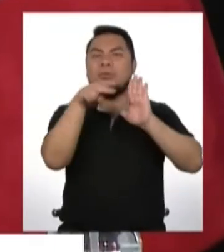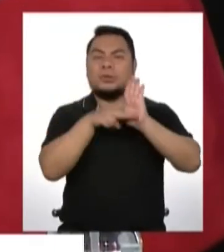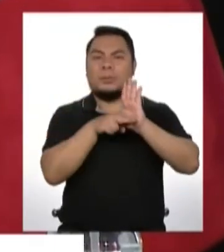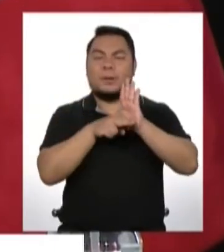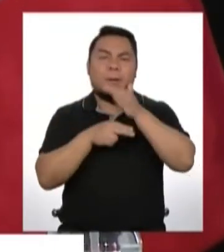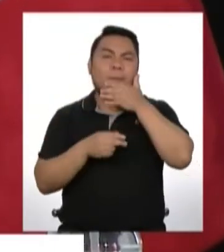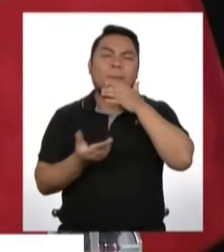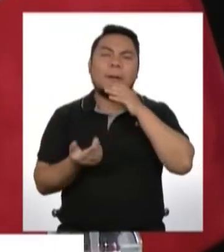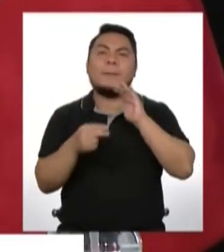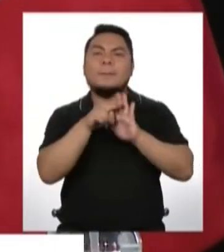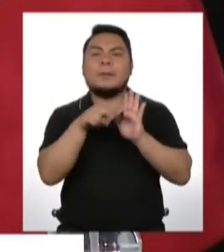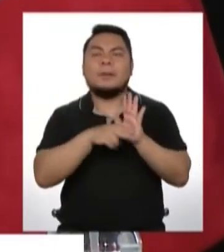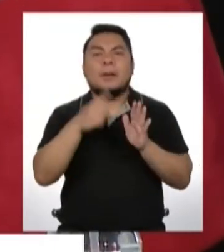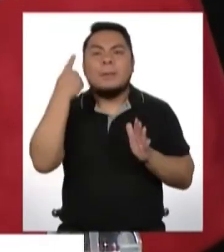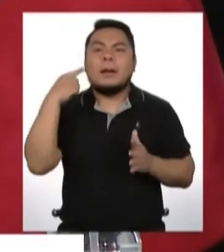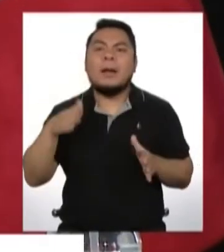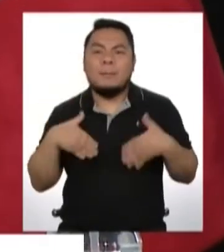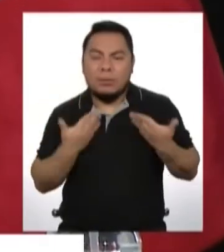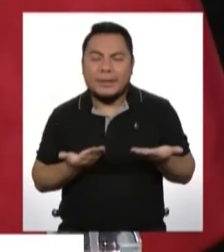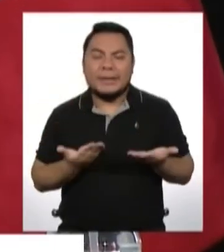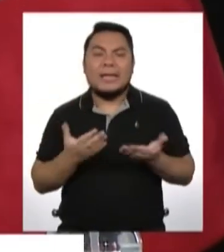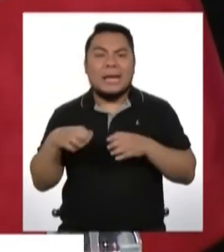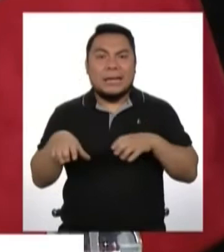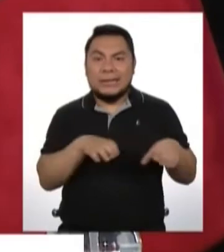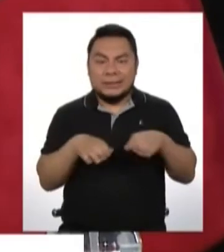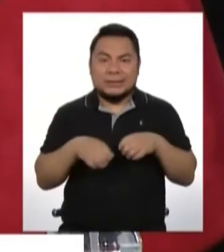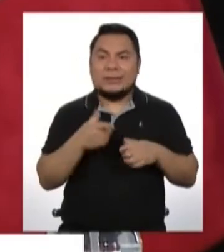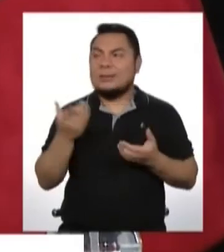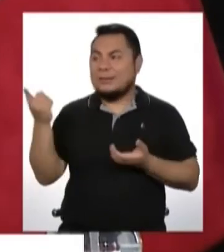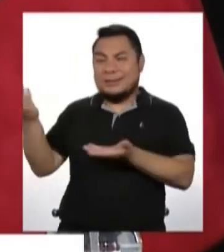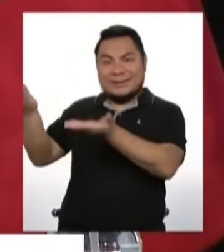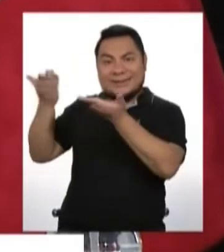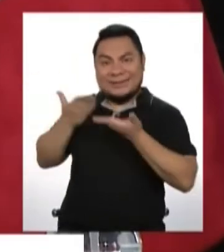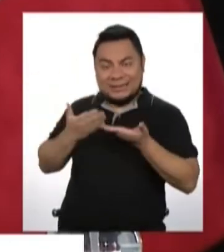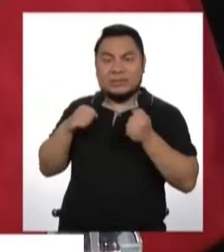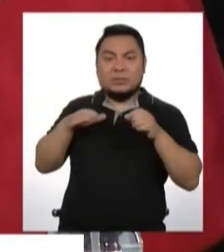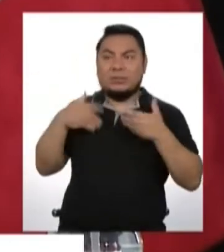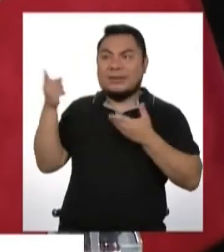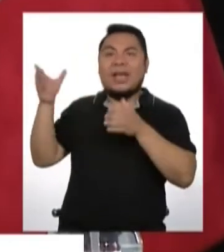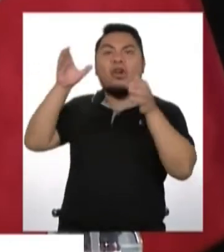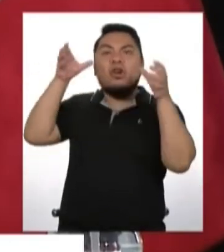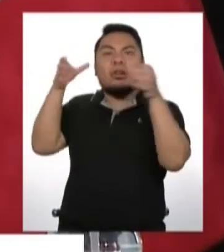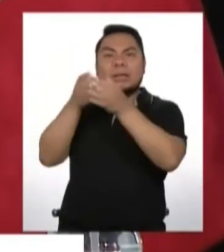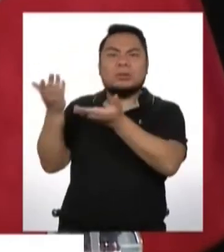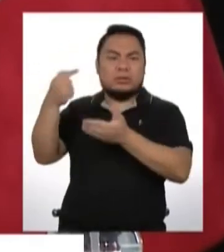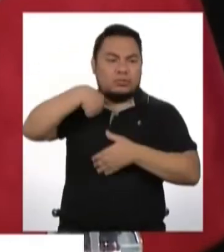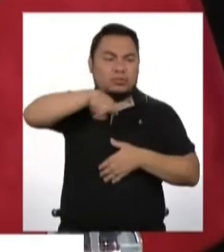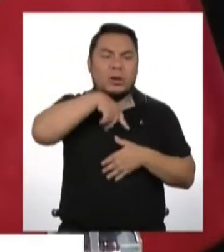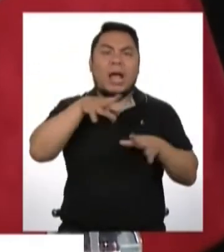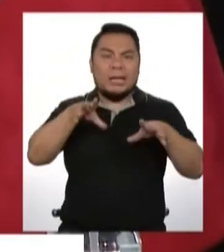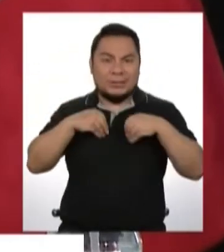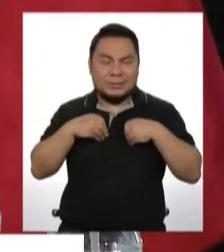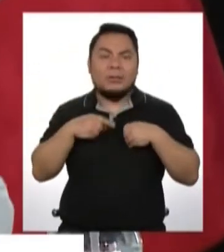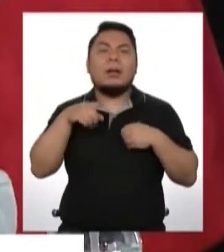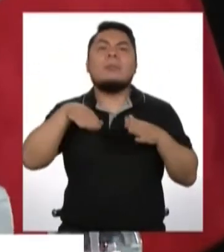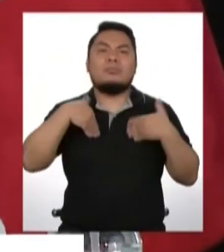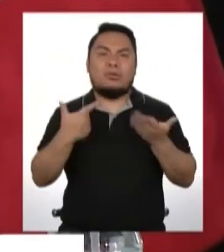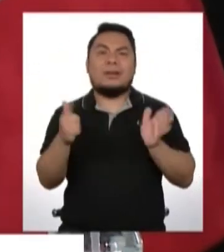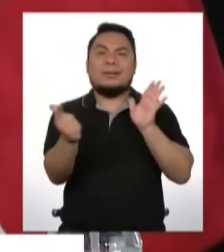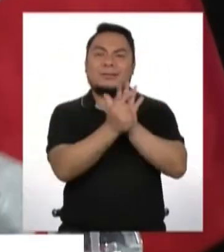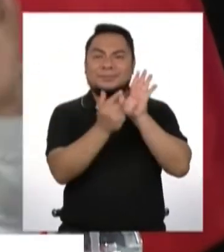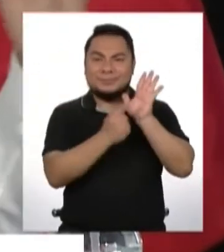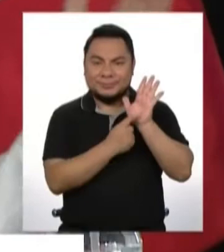a expensas de las facultades que nos ha dado el Congreso de la República para legislar. Recuerden